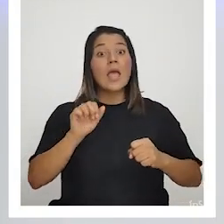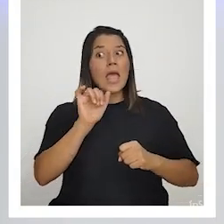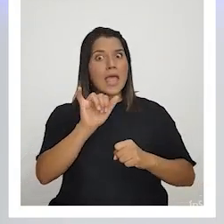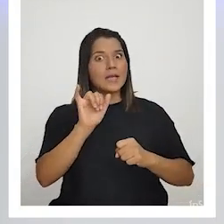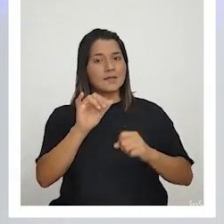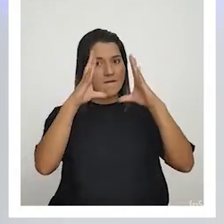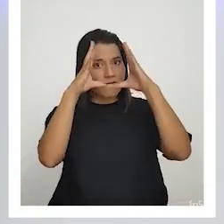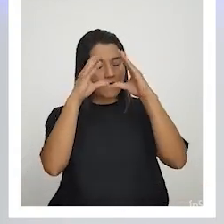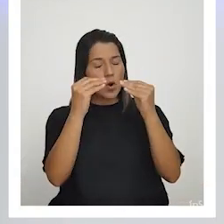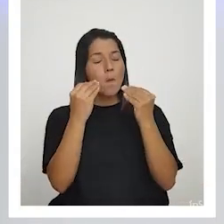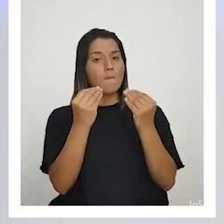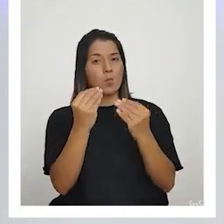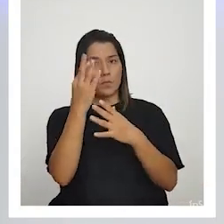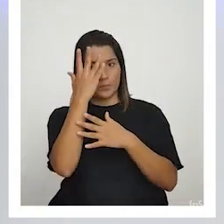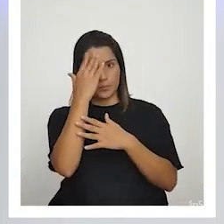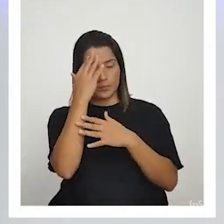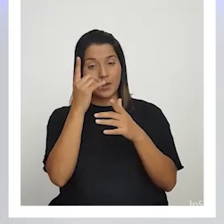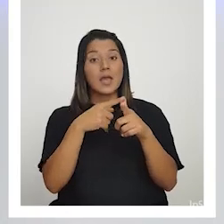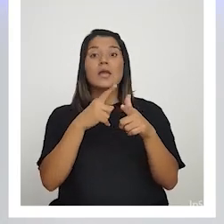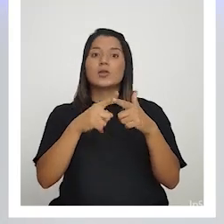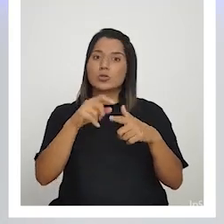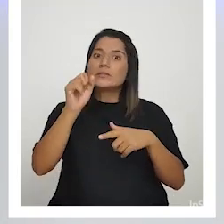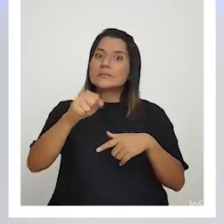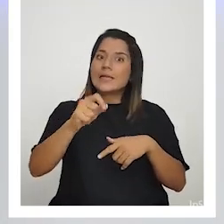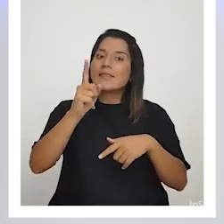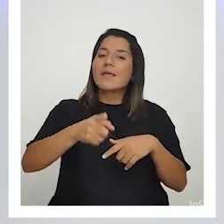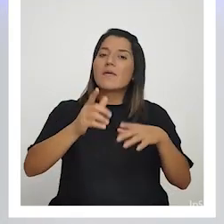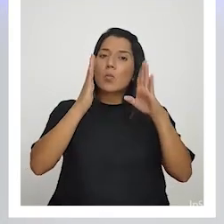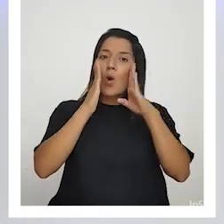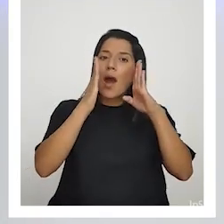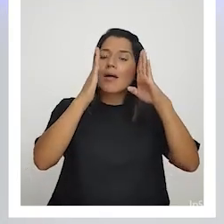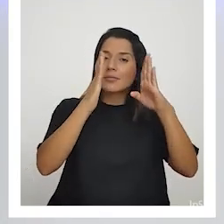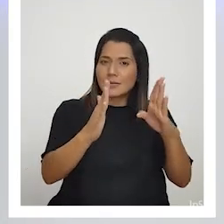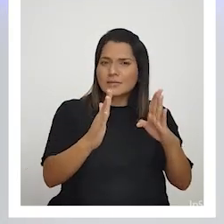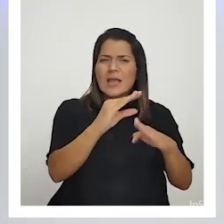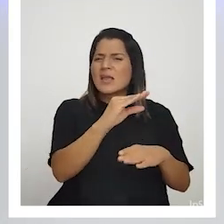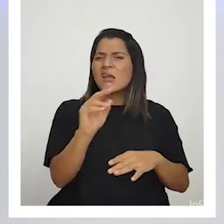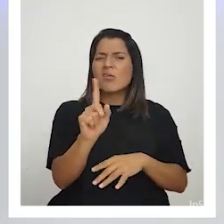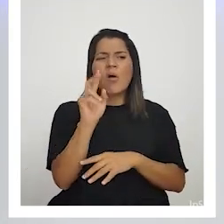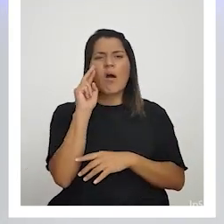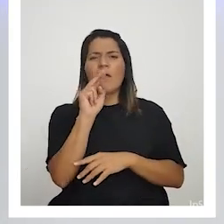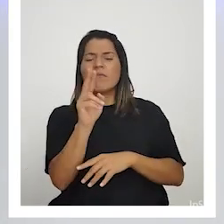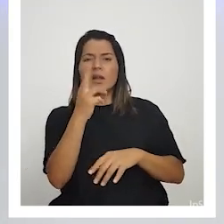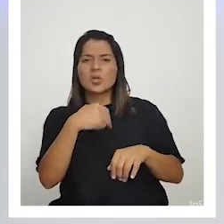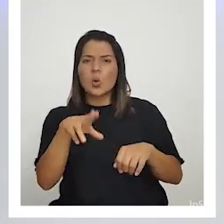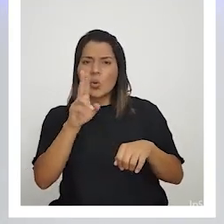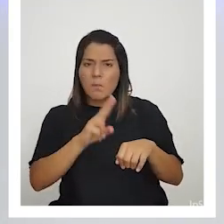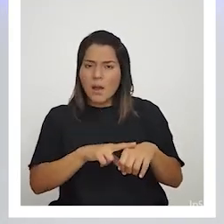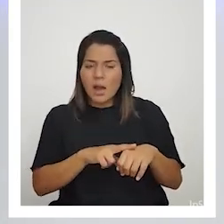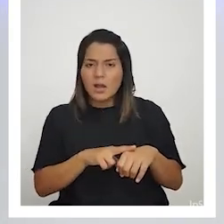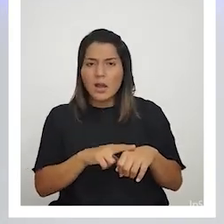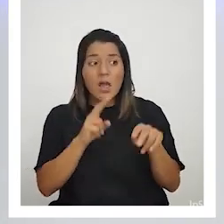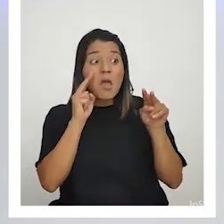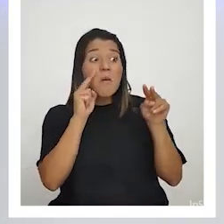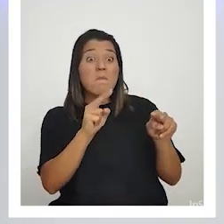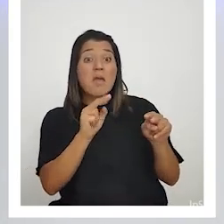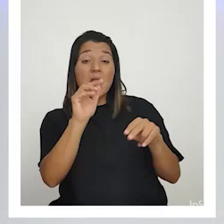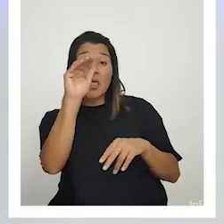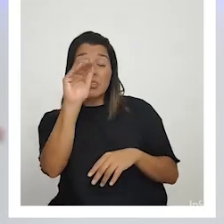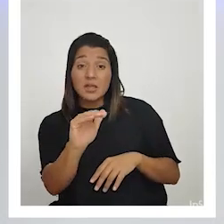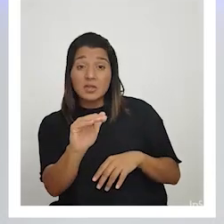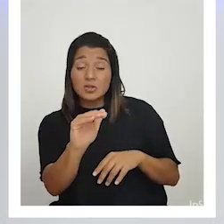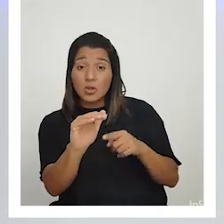Entonces, sí tenemos que poner atención y no normalizar de que el hecho de que esté un niño gordito o